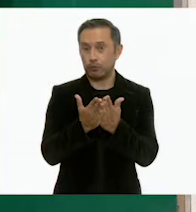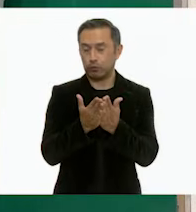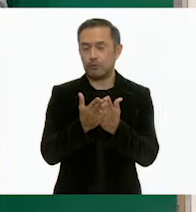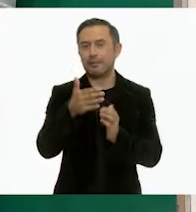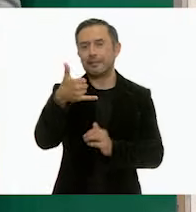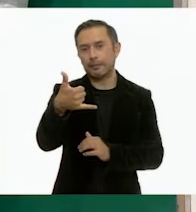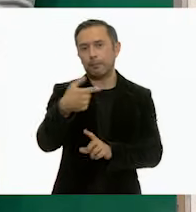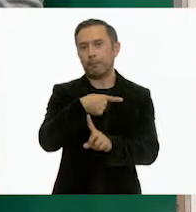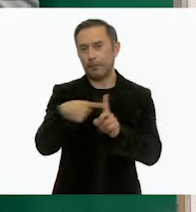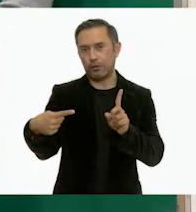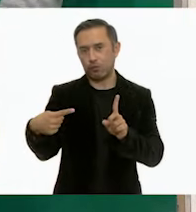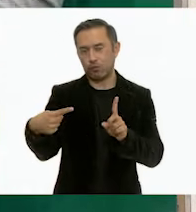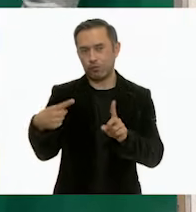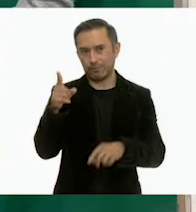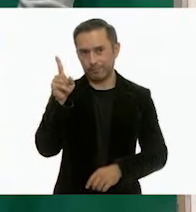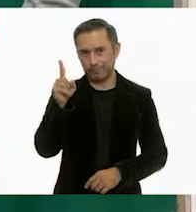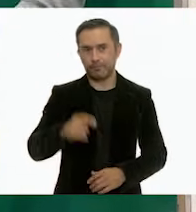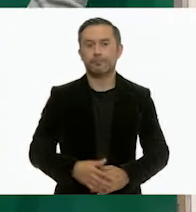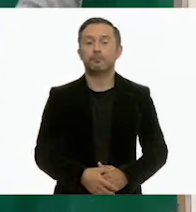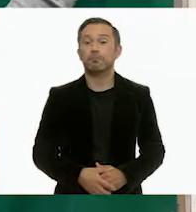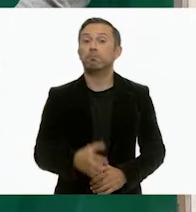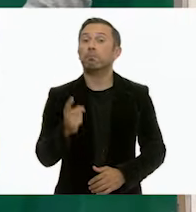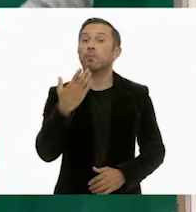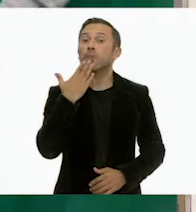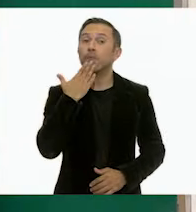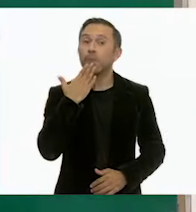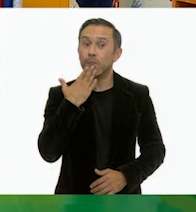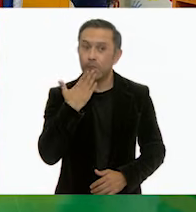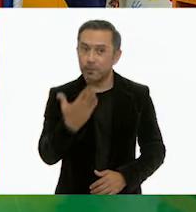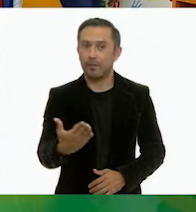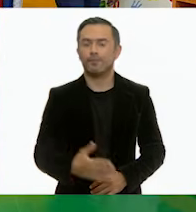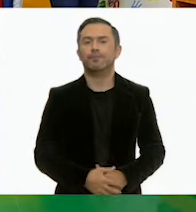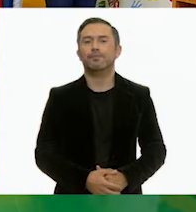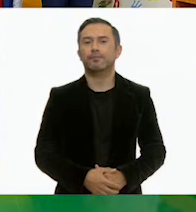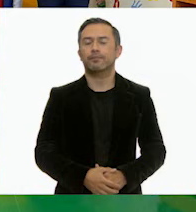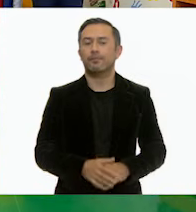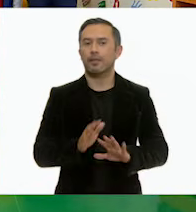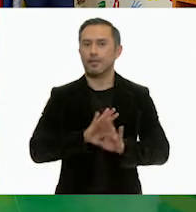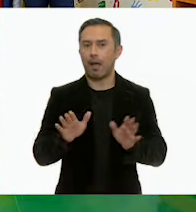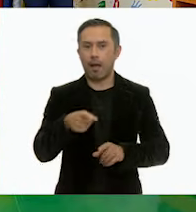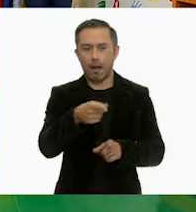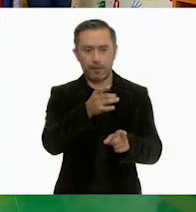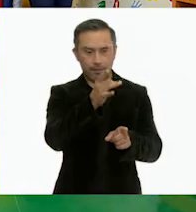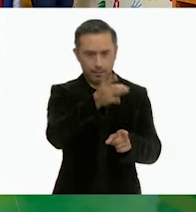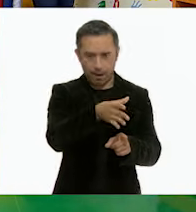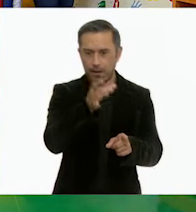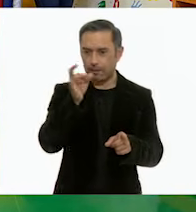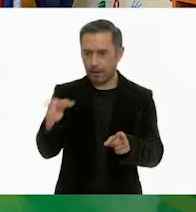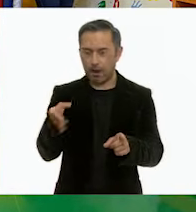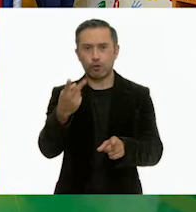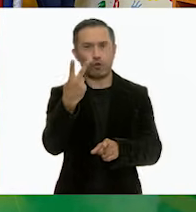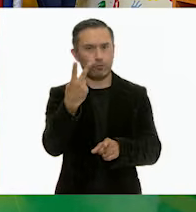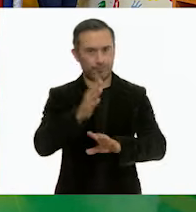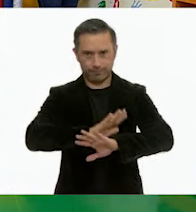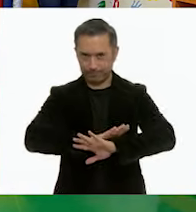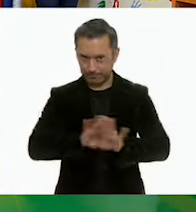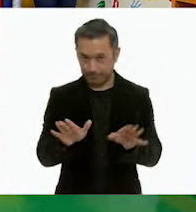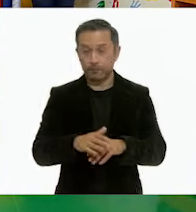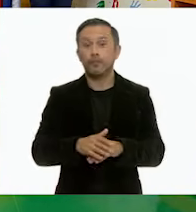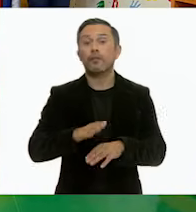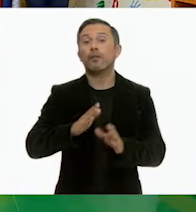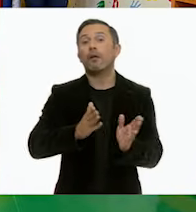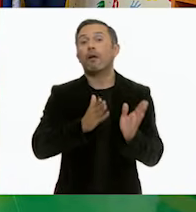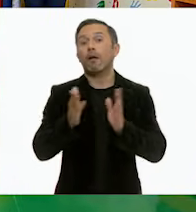y medio. Muy bien. Ya llevamos dos objetos. Ahora vamos